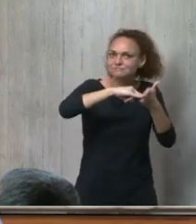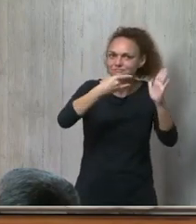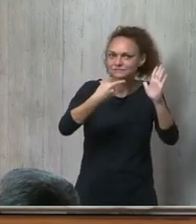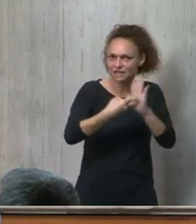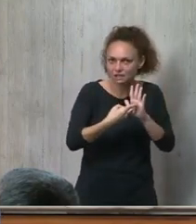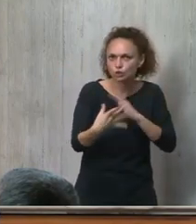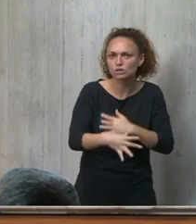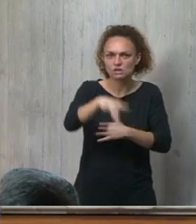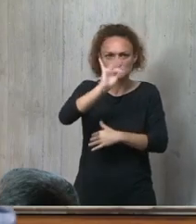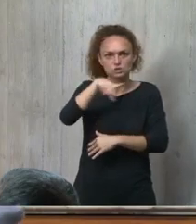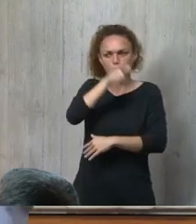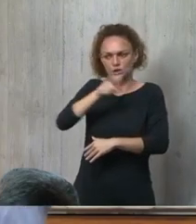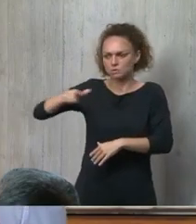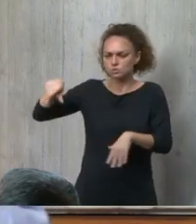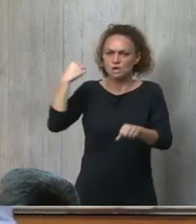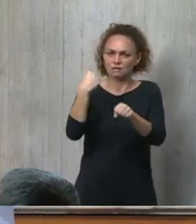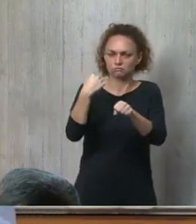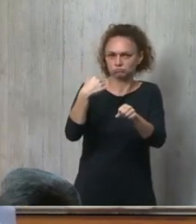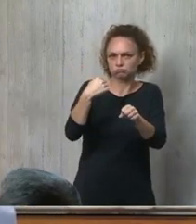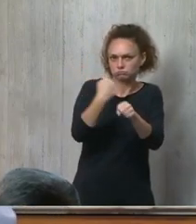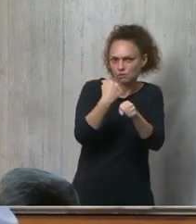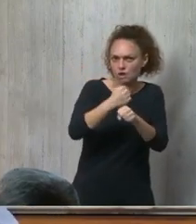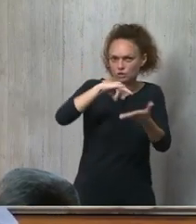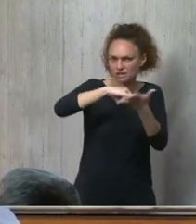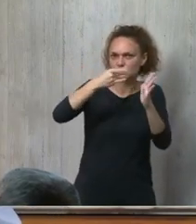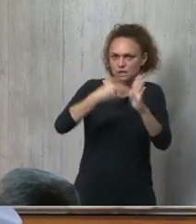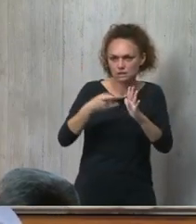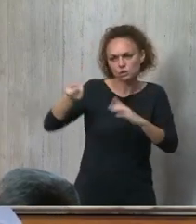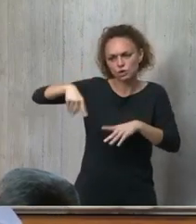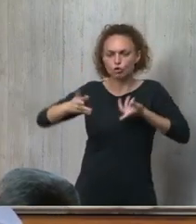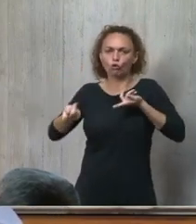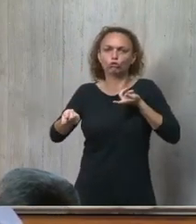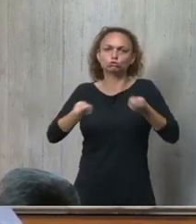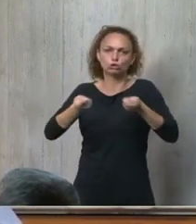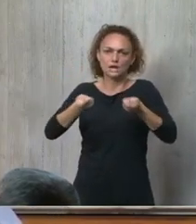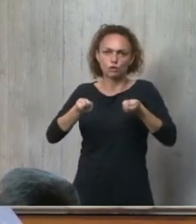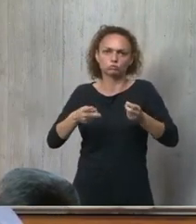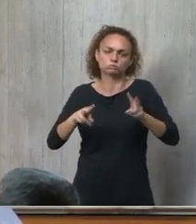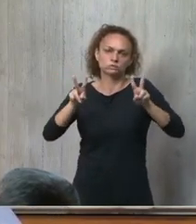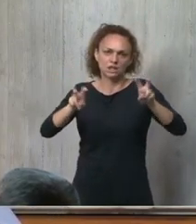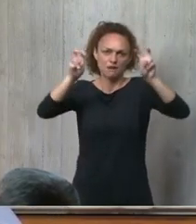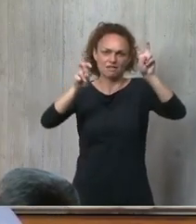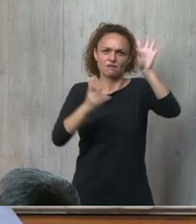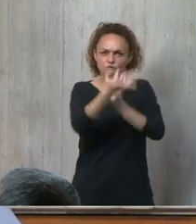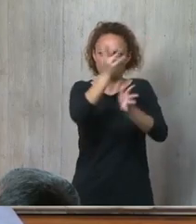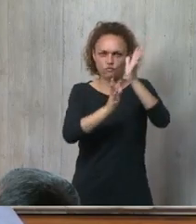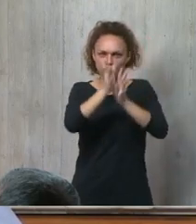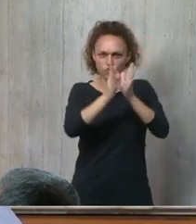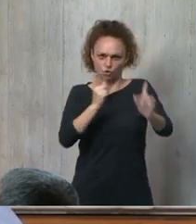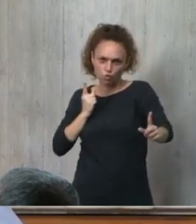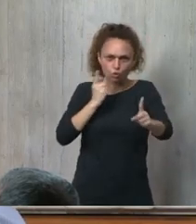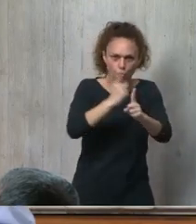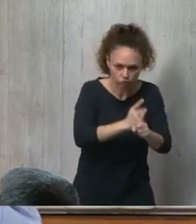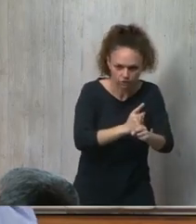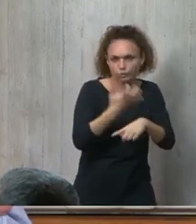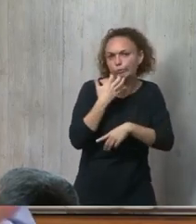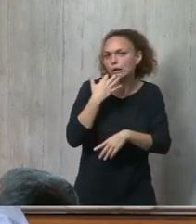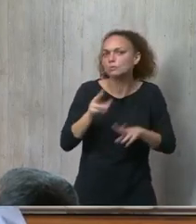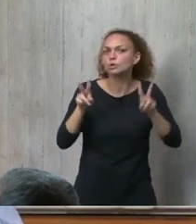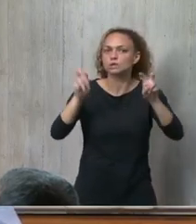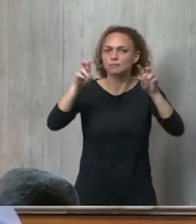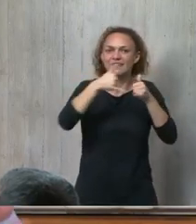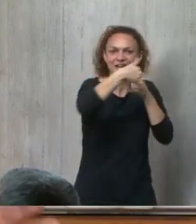por los técnicos que han dirigido la extinción. Me refiero al acierto técnico justamente del colocar las líneas de defensa en